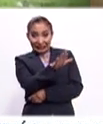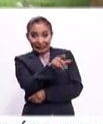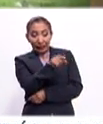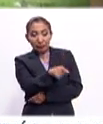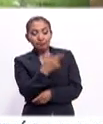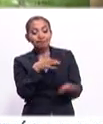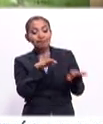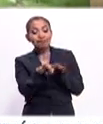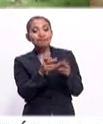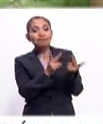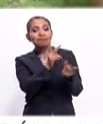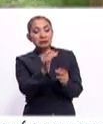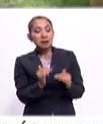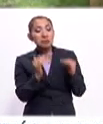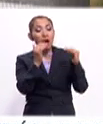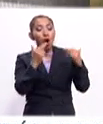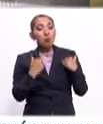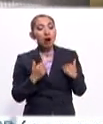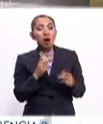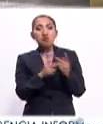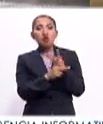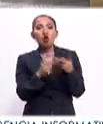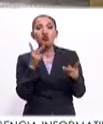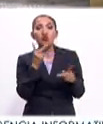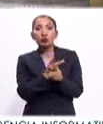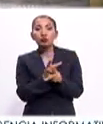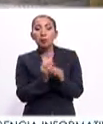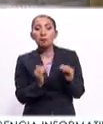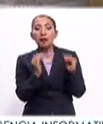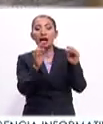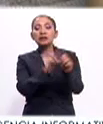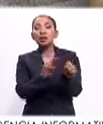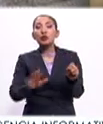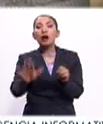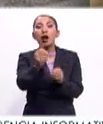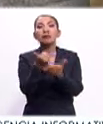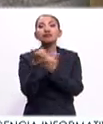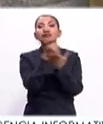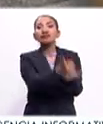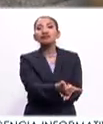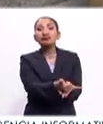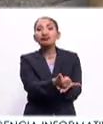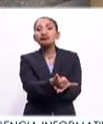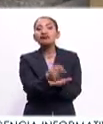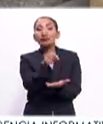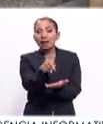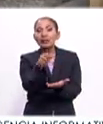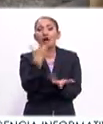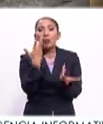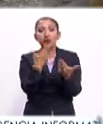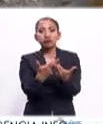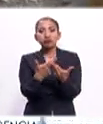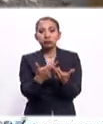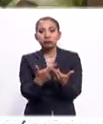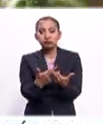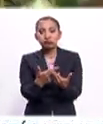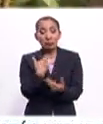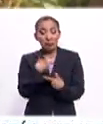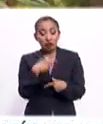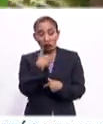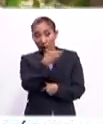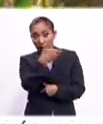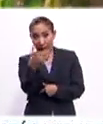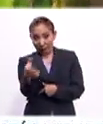agricultura potencia con el trabajo humano la producción de la naturaleza en esos excedentes.